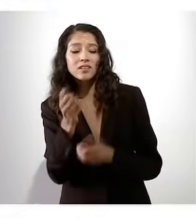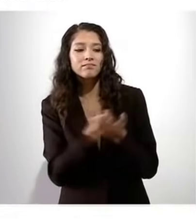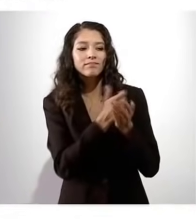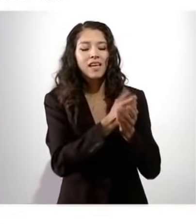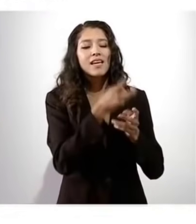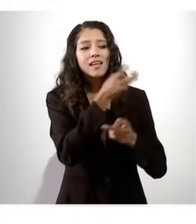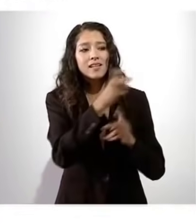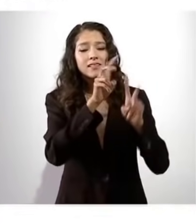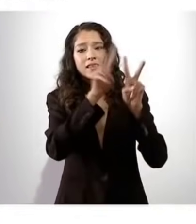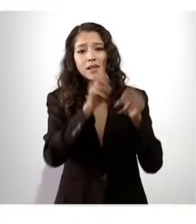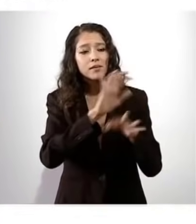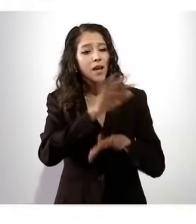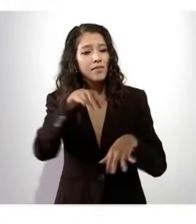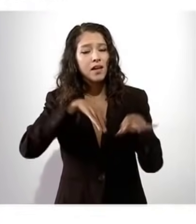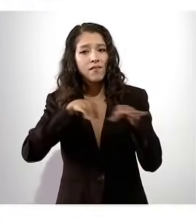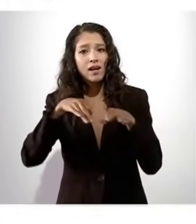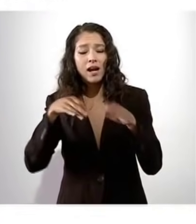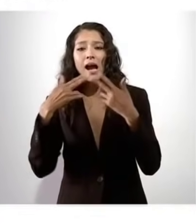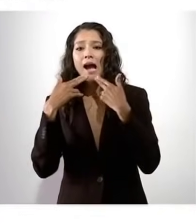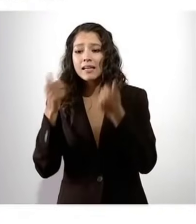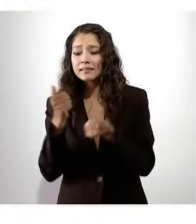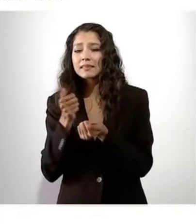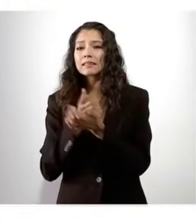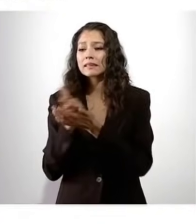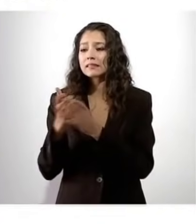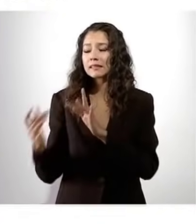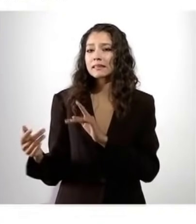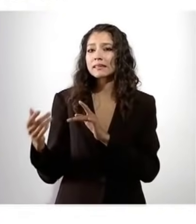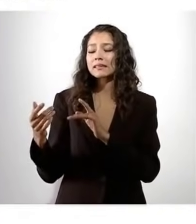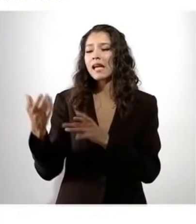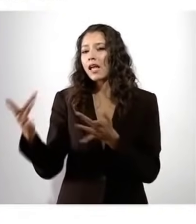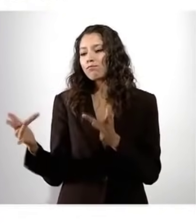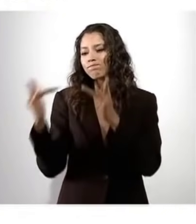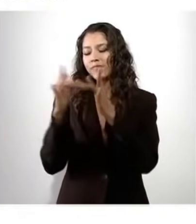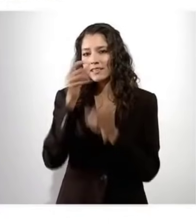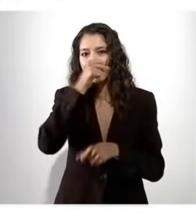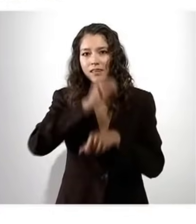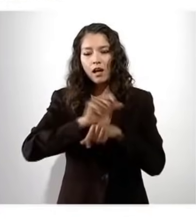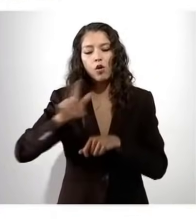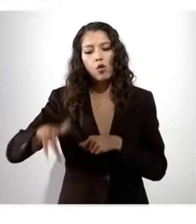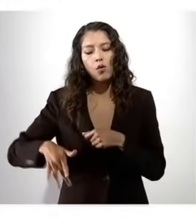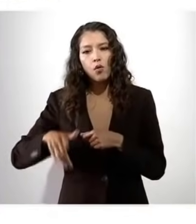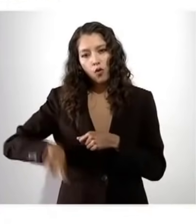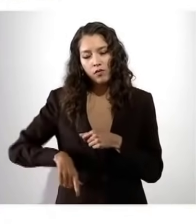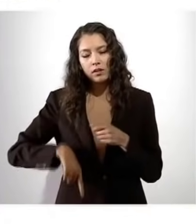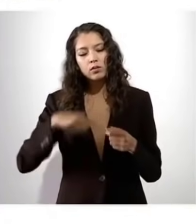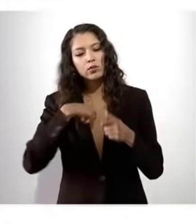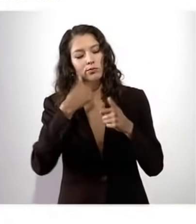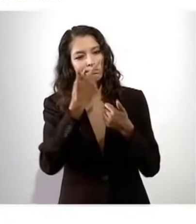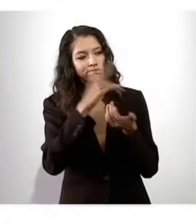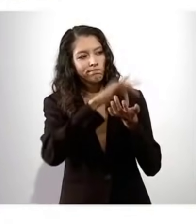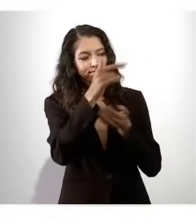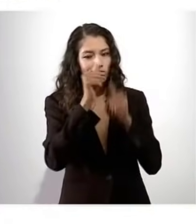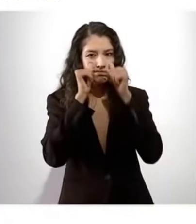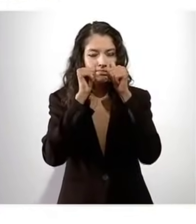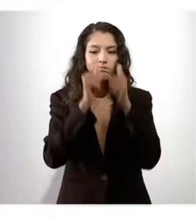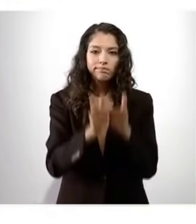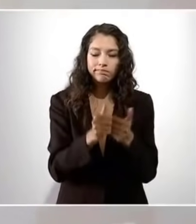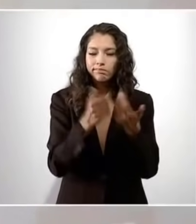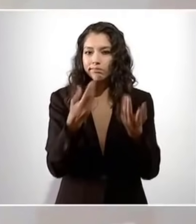tema ya se está trabajando con Hacienda, se está trabajando incluso con el secretario de Gobierno, a quien le agradezco mucho su atención y el TOAF de